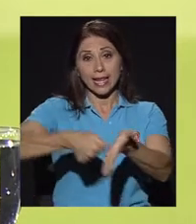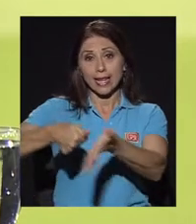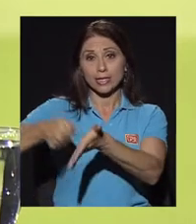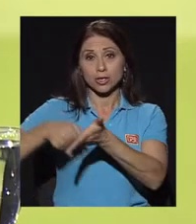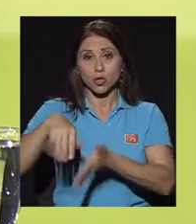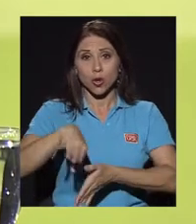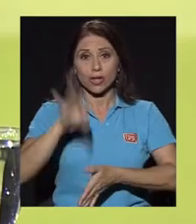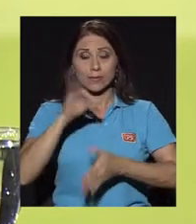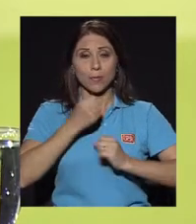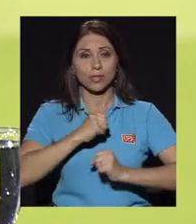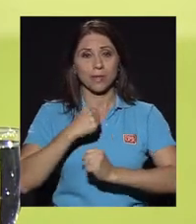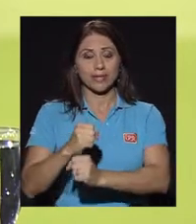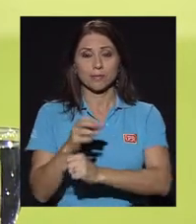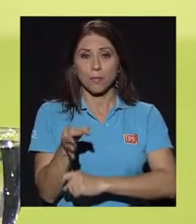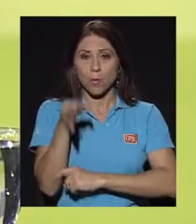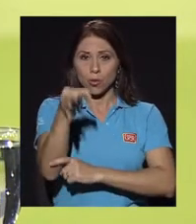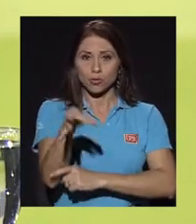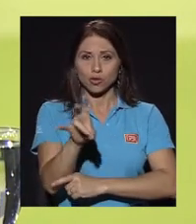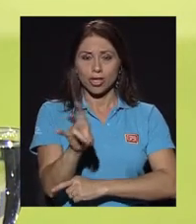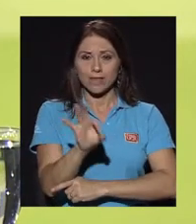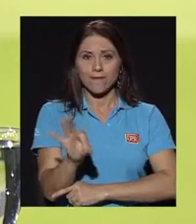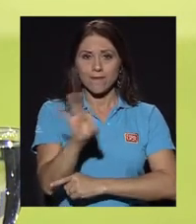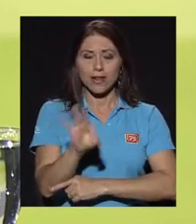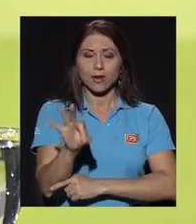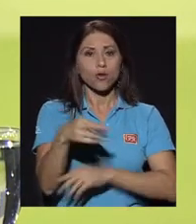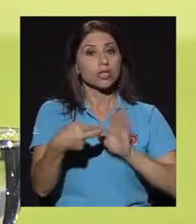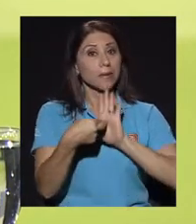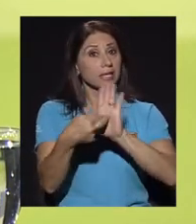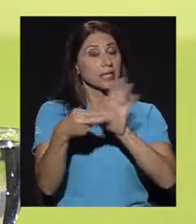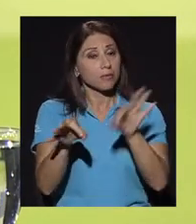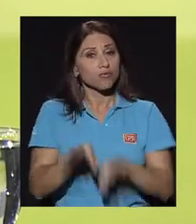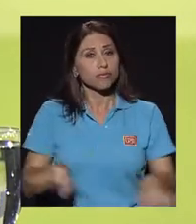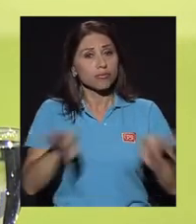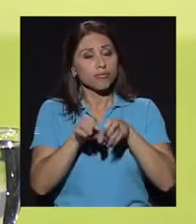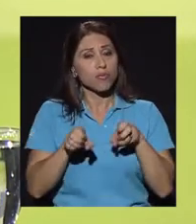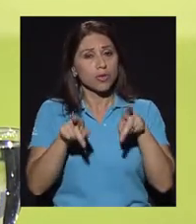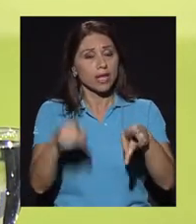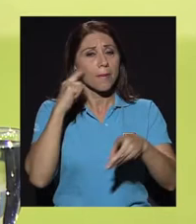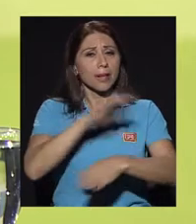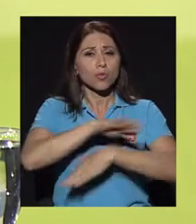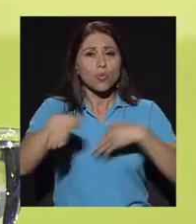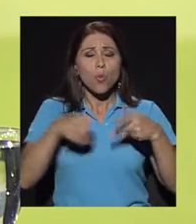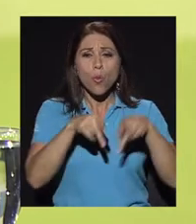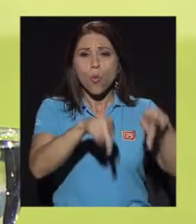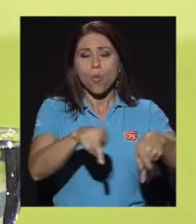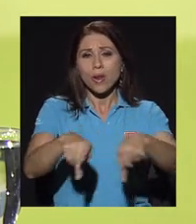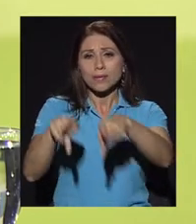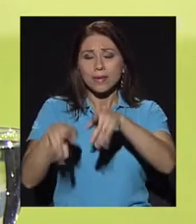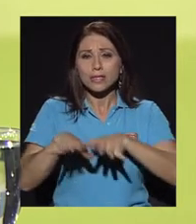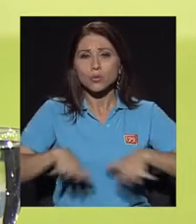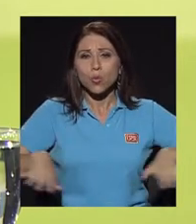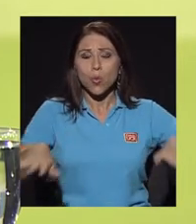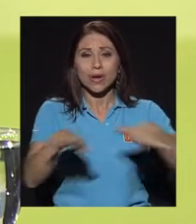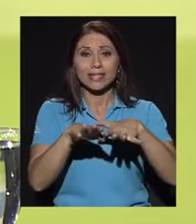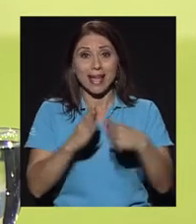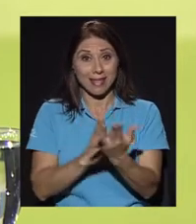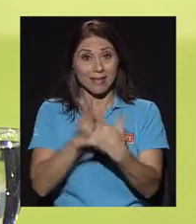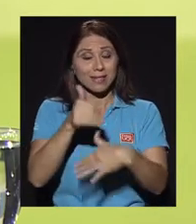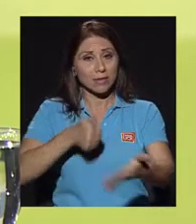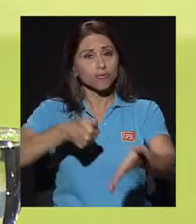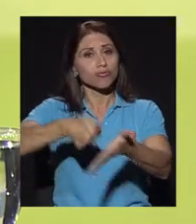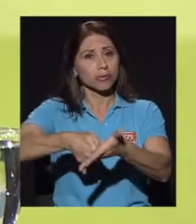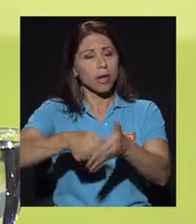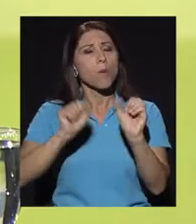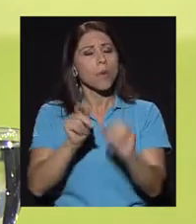elecciones municipales del próximo 7 de febrero representan una valiosa oportunidad para todas y todos los ciudadanos de, por medio del